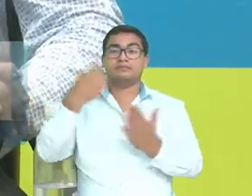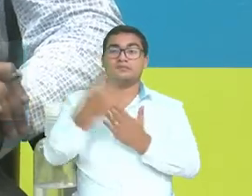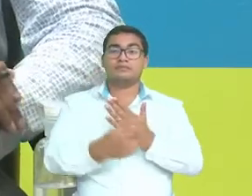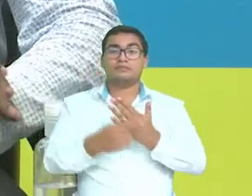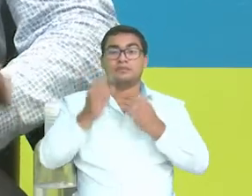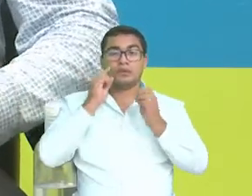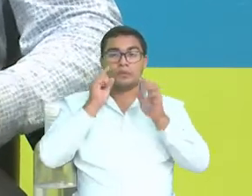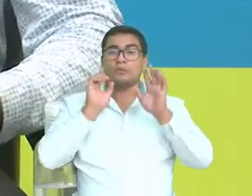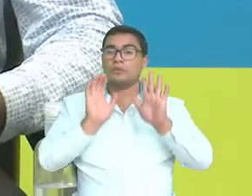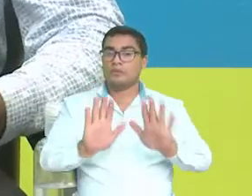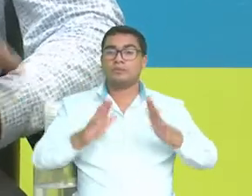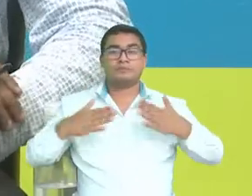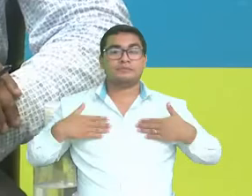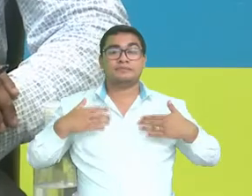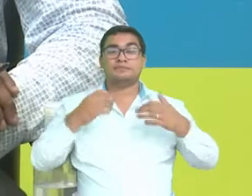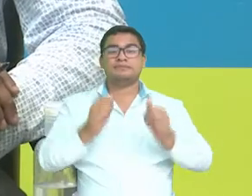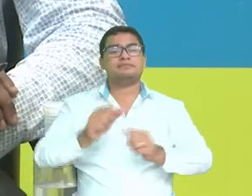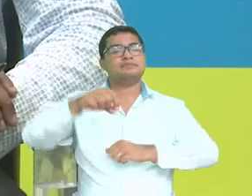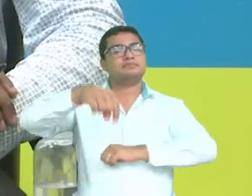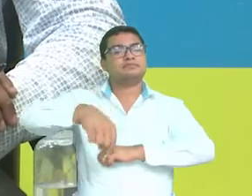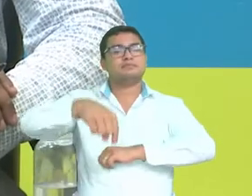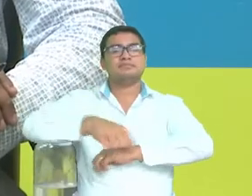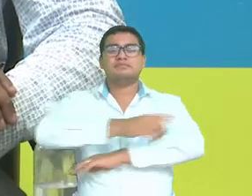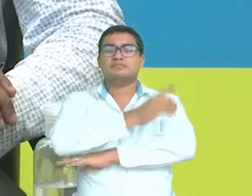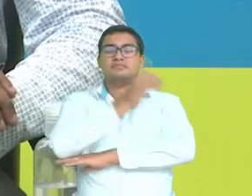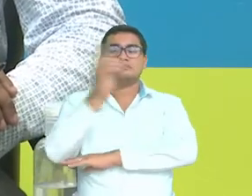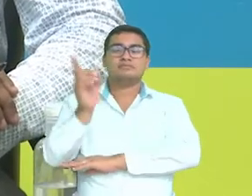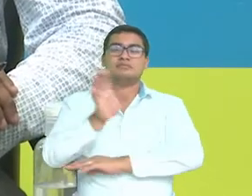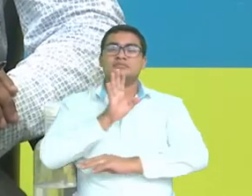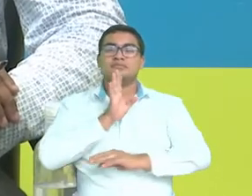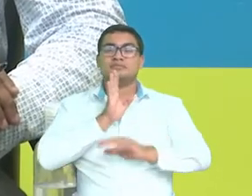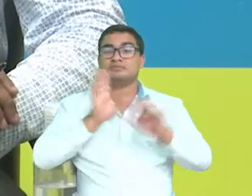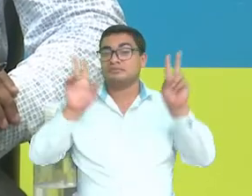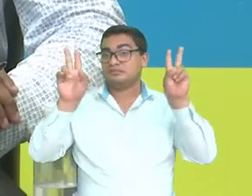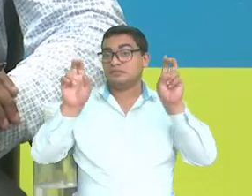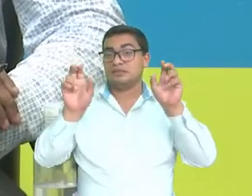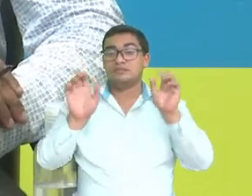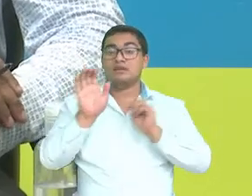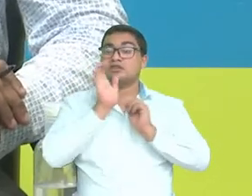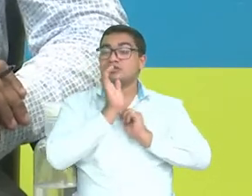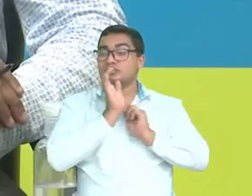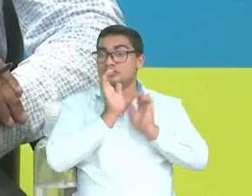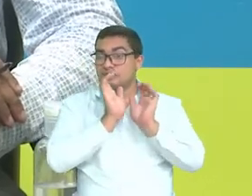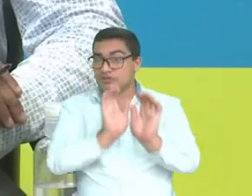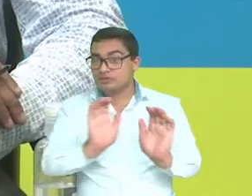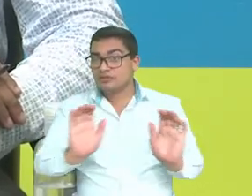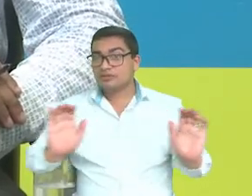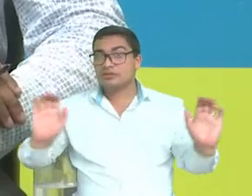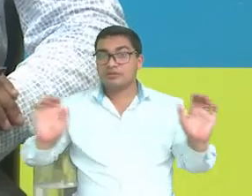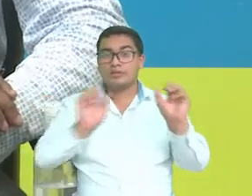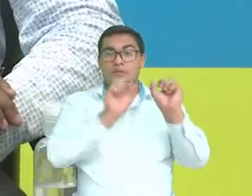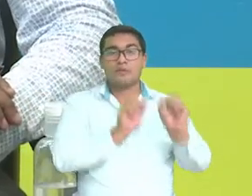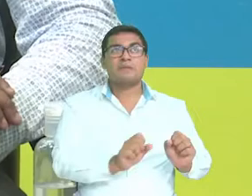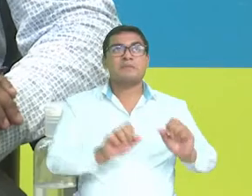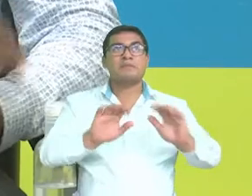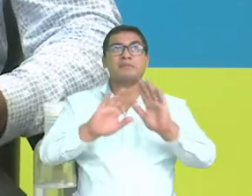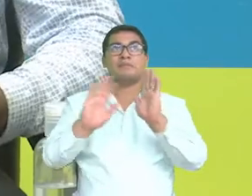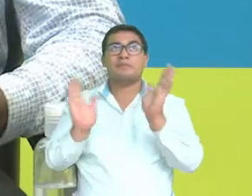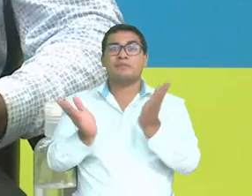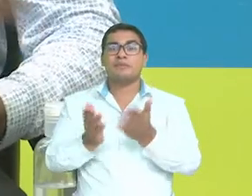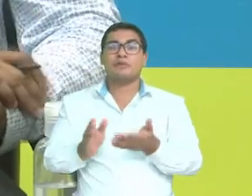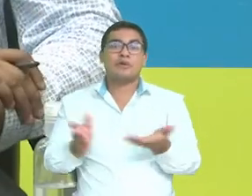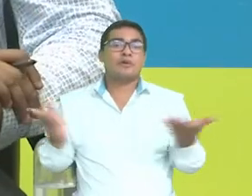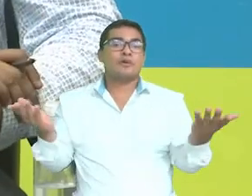es Salud. El día de hoy vamos a estar hablando sobre un tema de niños, de nuestros niños y nuestras niñas. Vamos a hablar